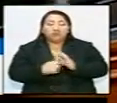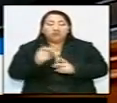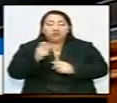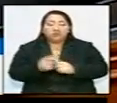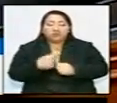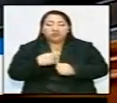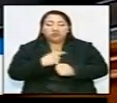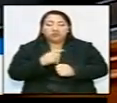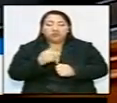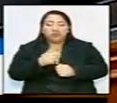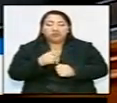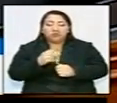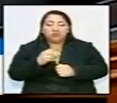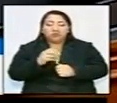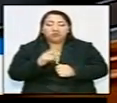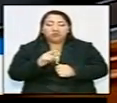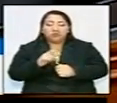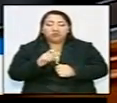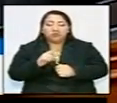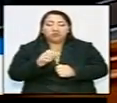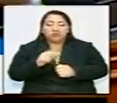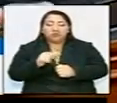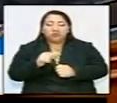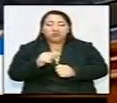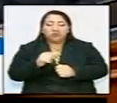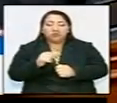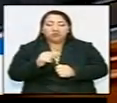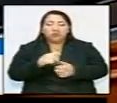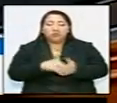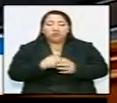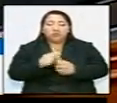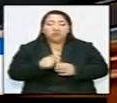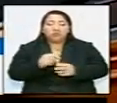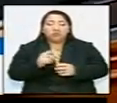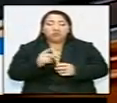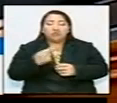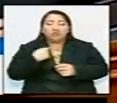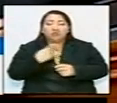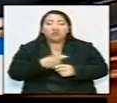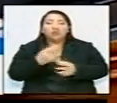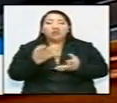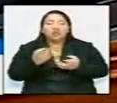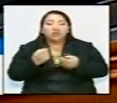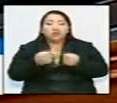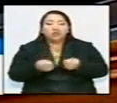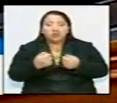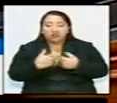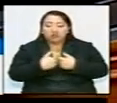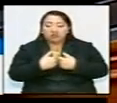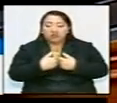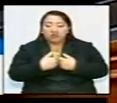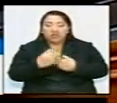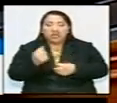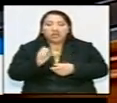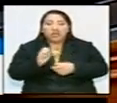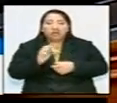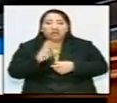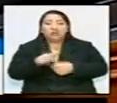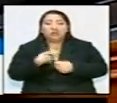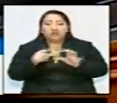denunciante Aldo Rodríguez Uceda, a través de su abogada, intentó chantajearme en enero